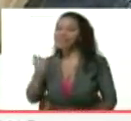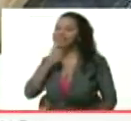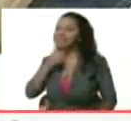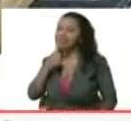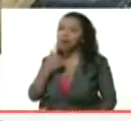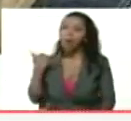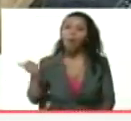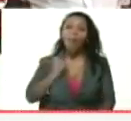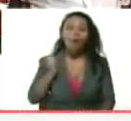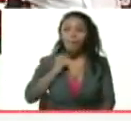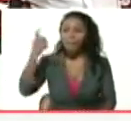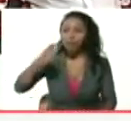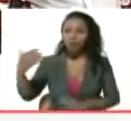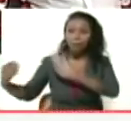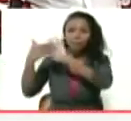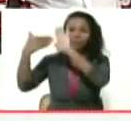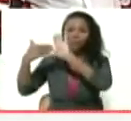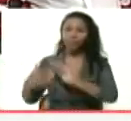quien sea.